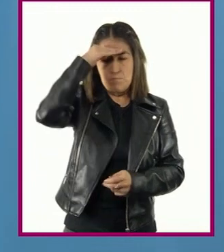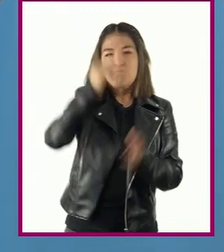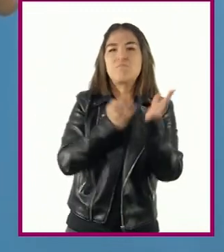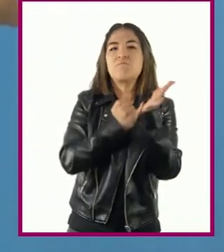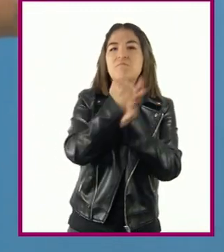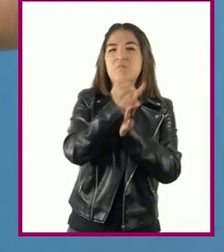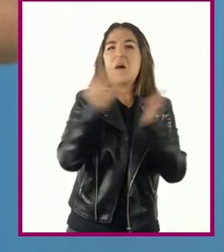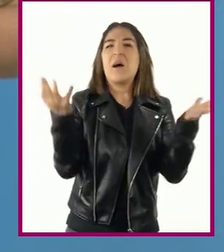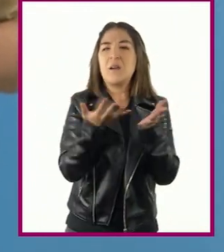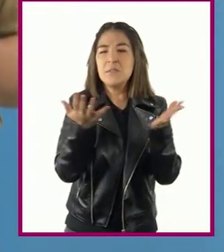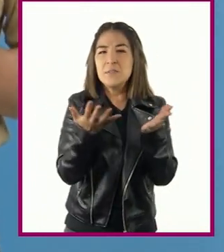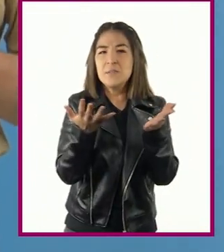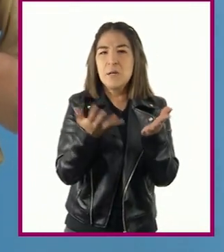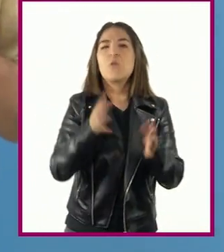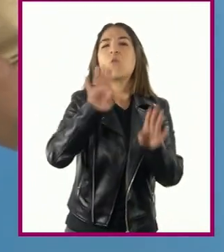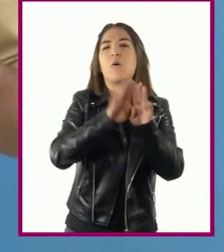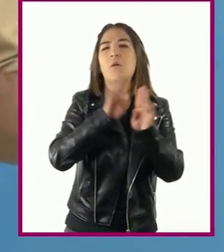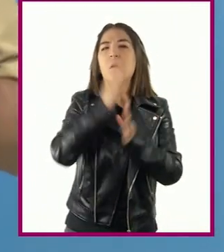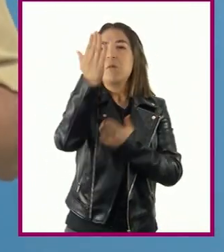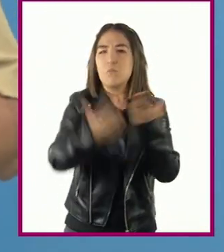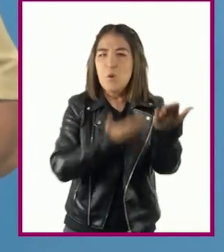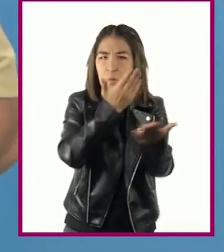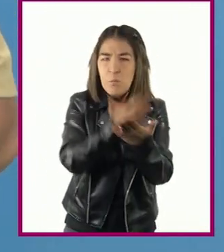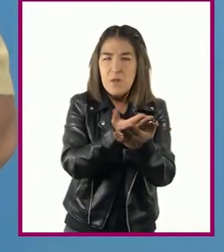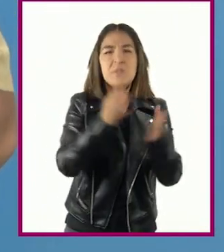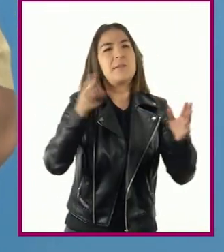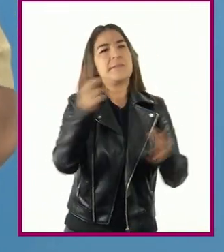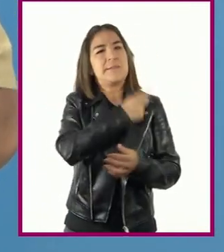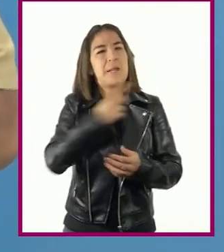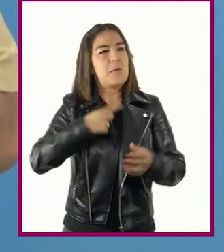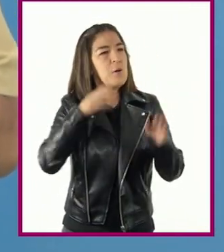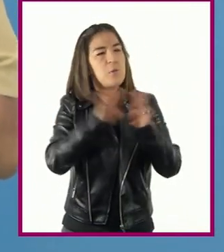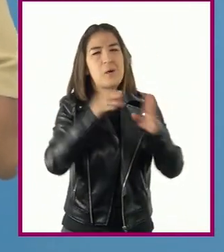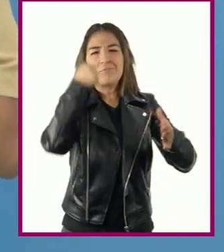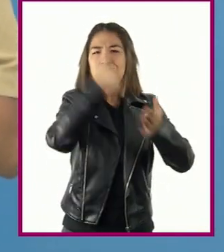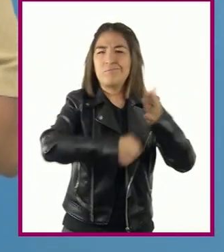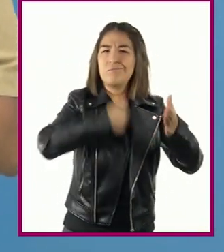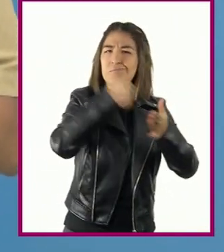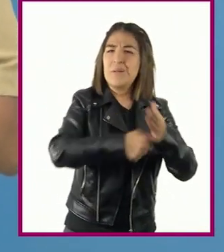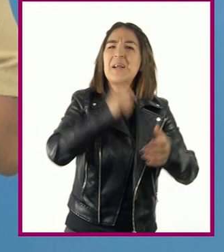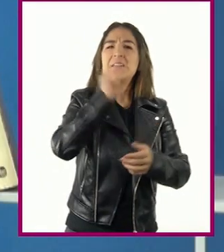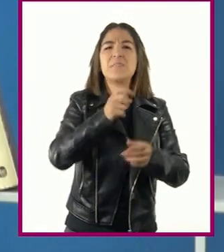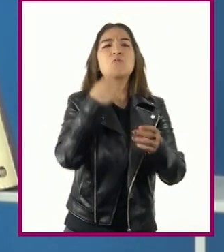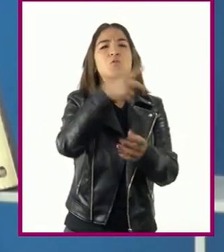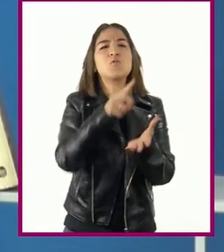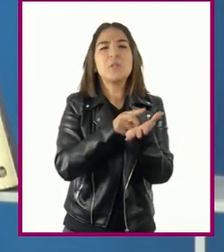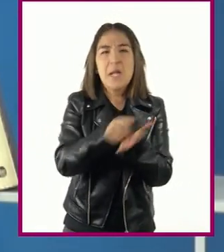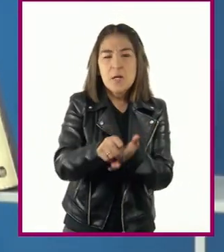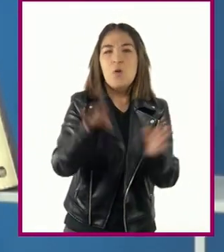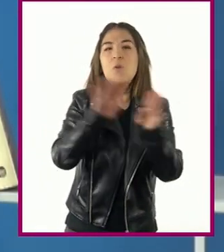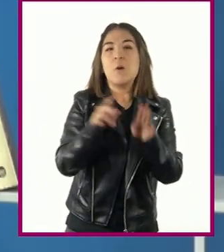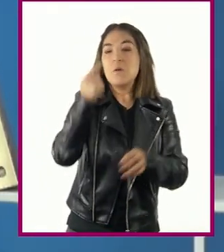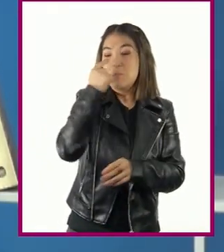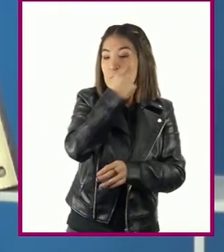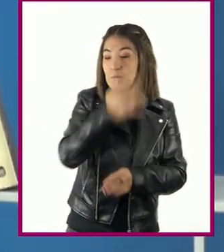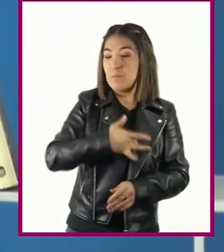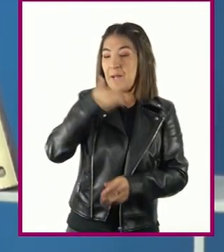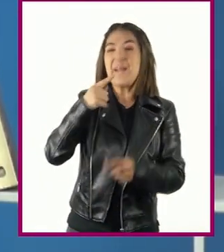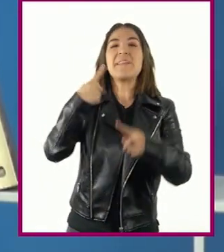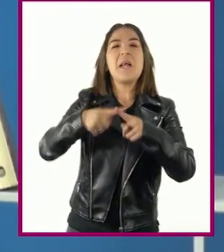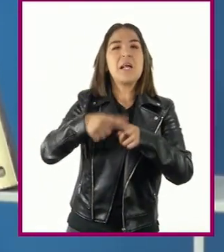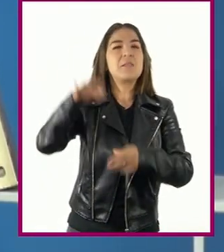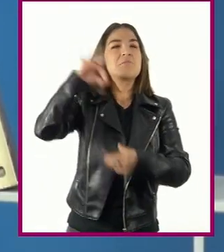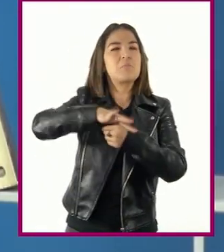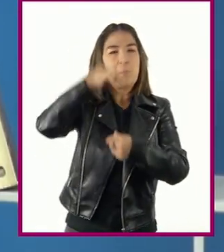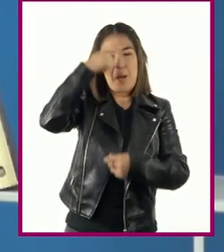decisiones, haciendo propuestas, exigiendo derechos o eligiendo gobernantes. Así es, maestro.